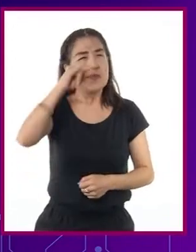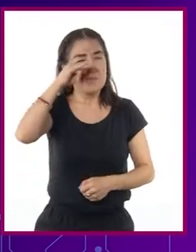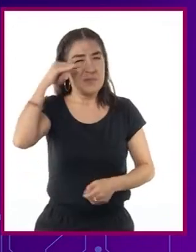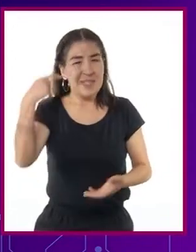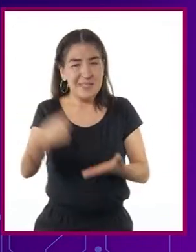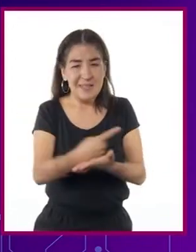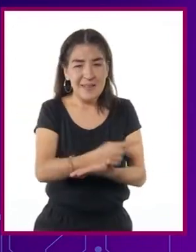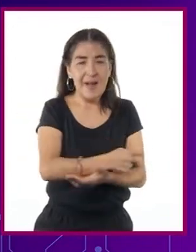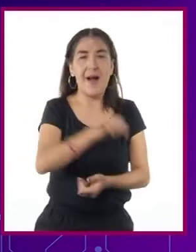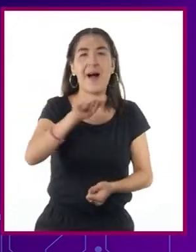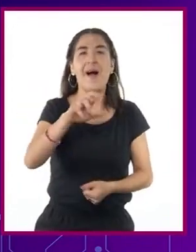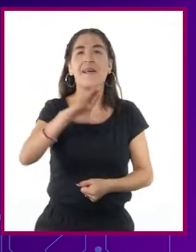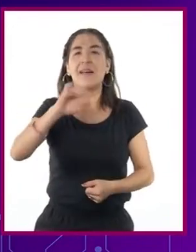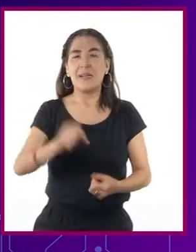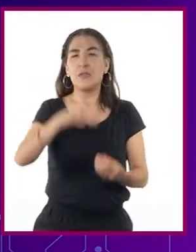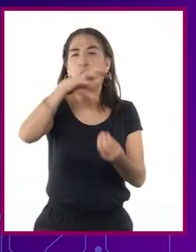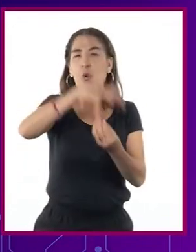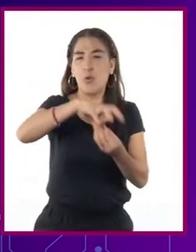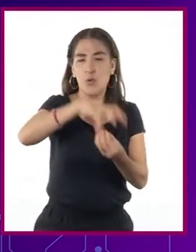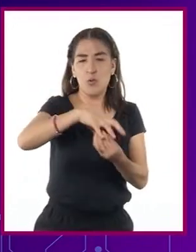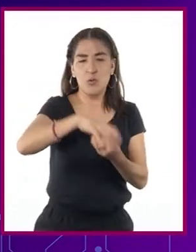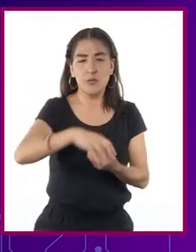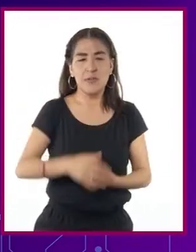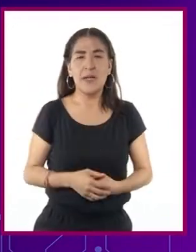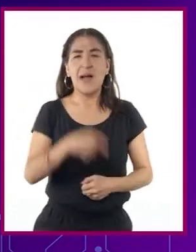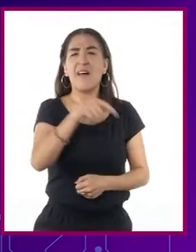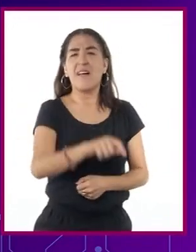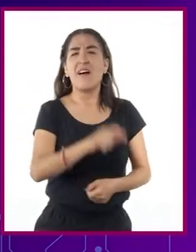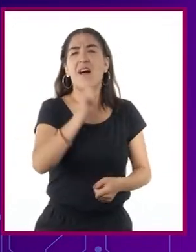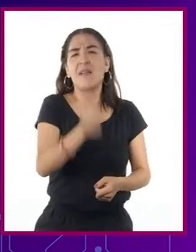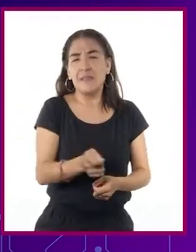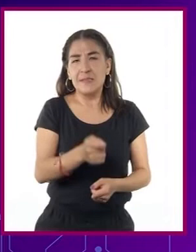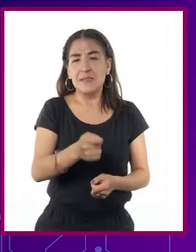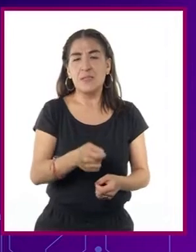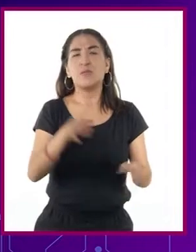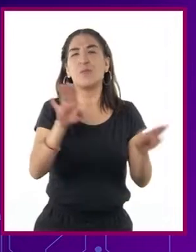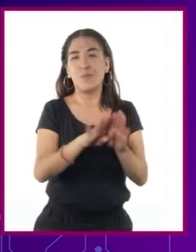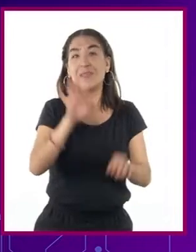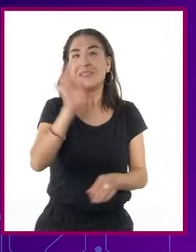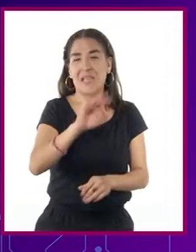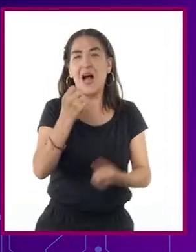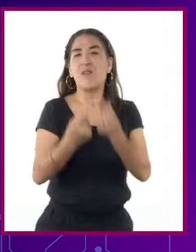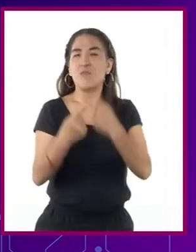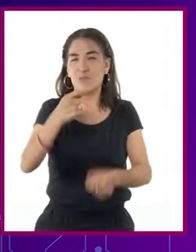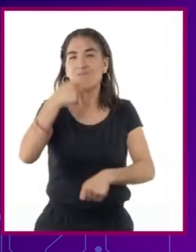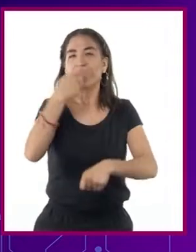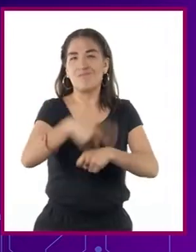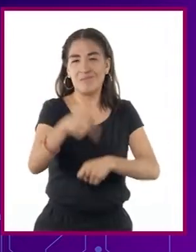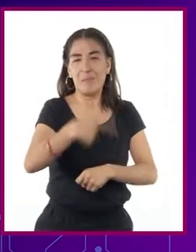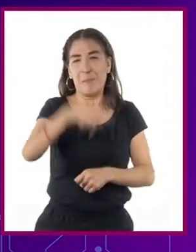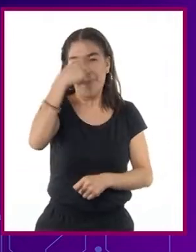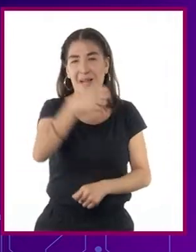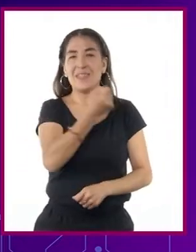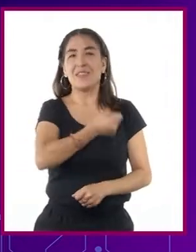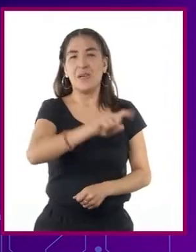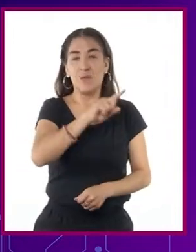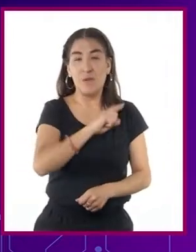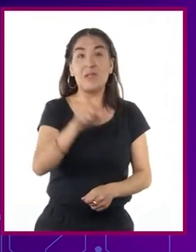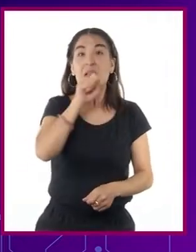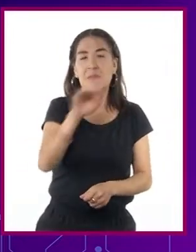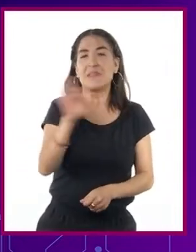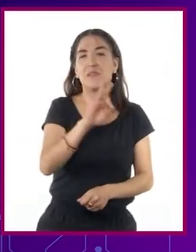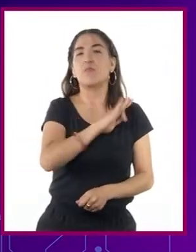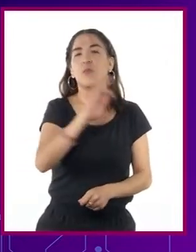las arqueas y los hongos. Unos microorganismos pueden ser perjudiciales para la salud y en ocasiones pueden causar la